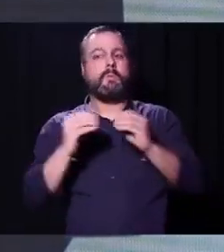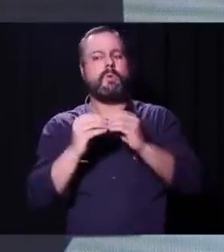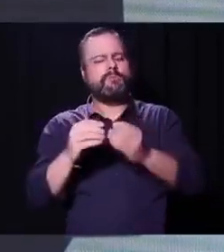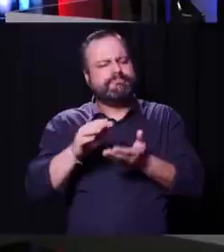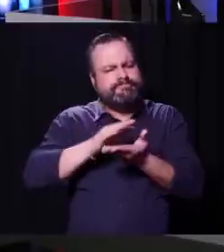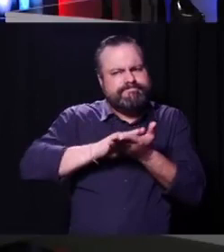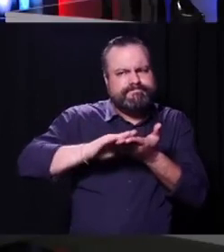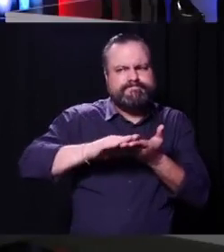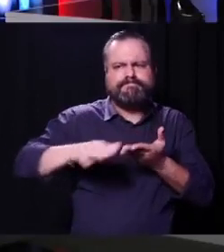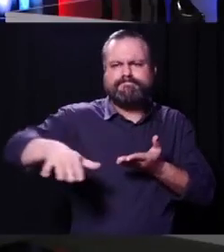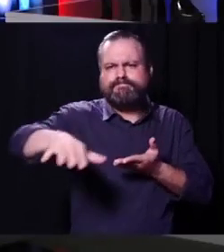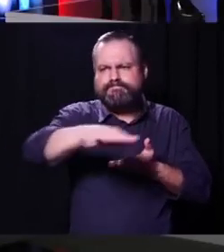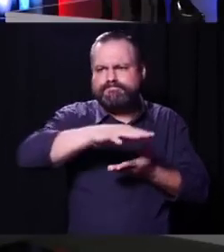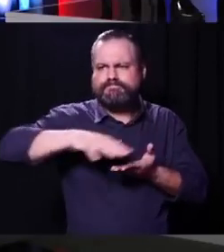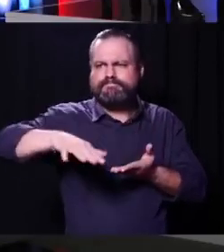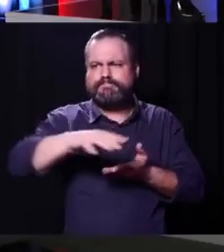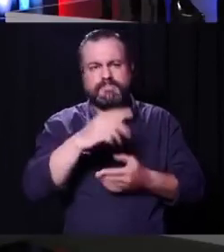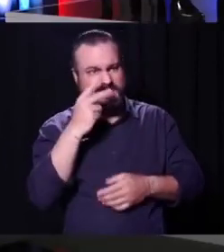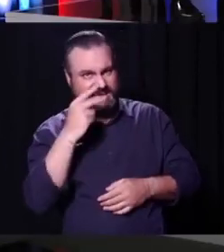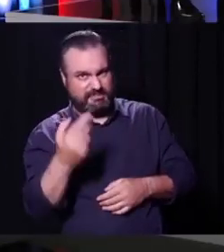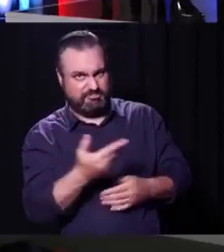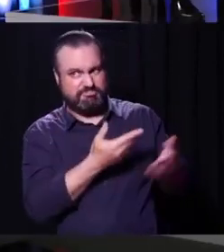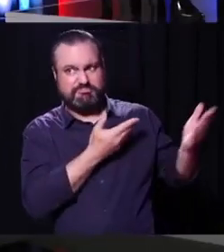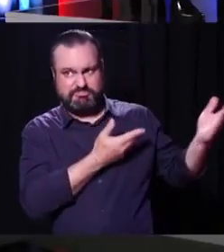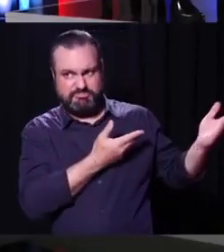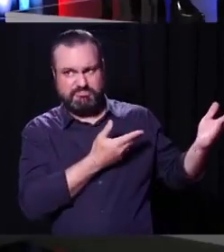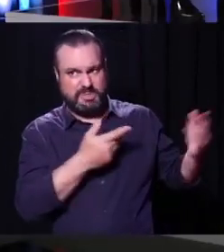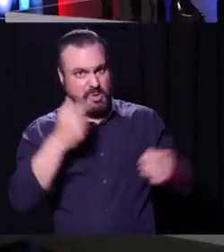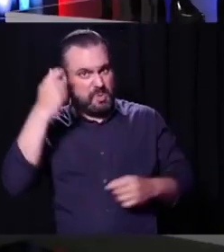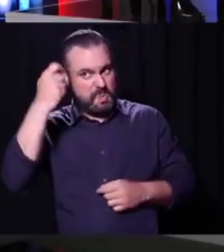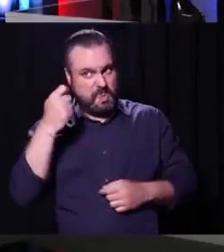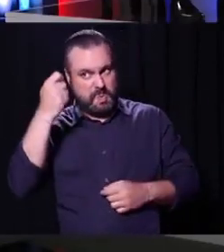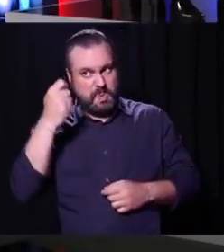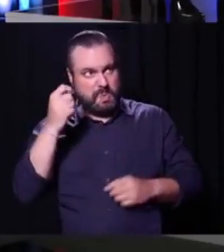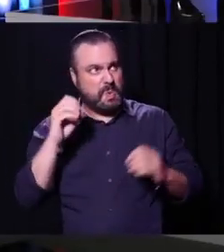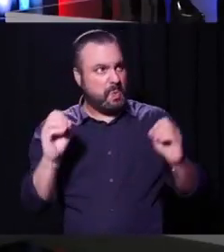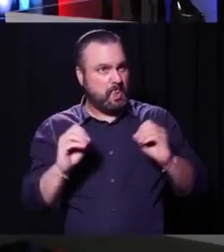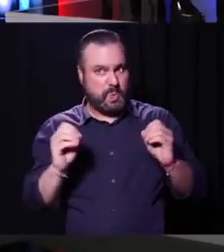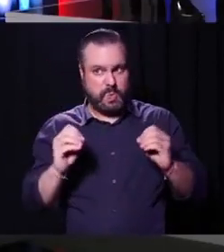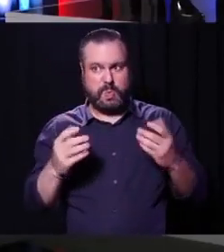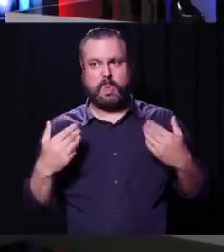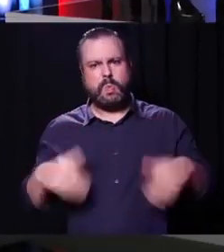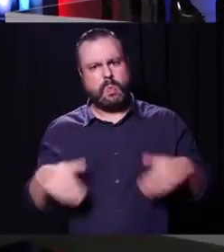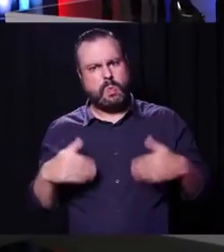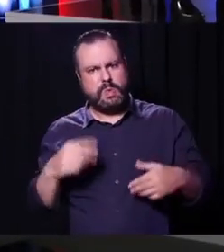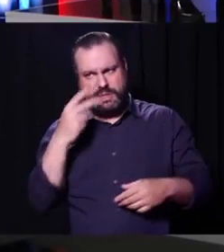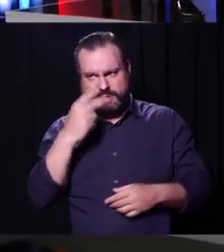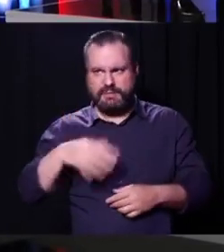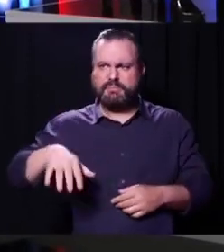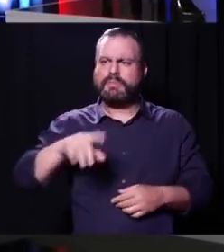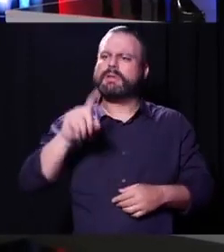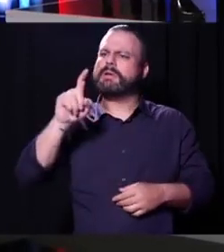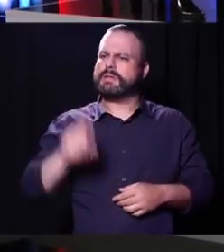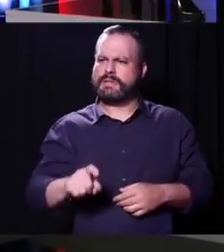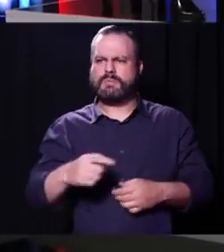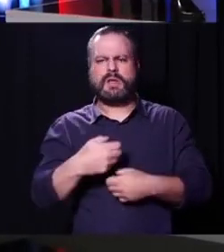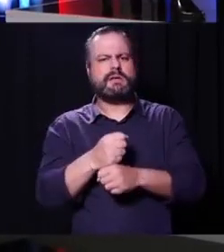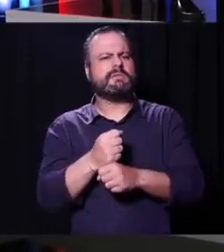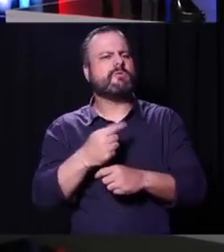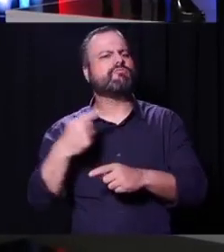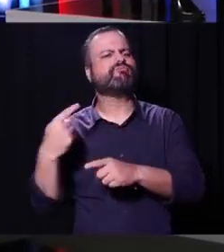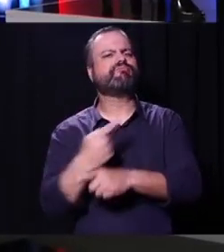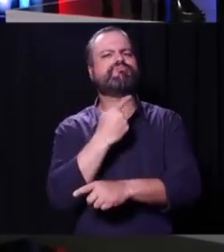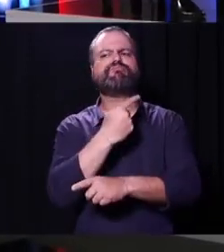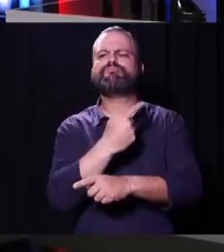aumenta jubilación ni cuotas no. ¿Perdón? Aumento de edad ni cuotas no. En este momento no sería correcto